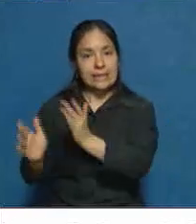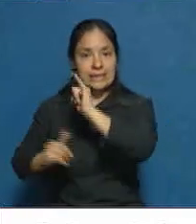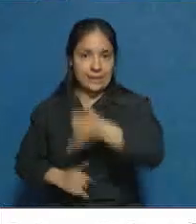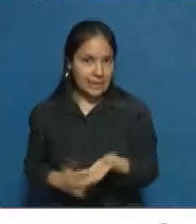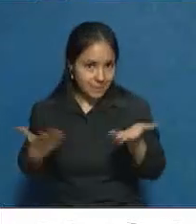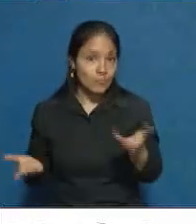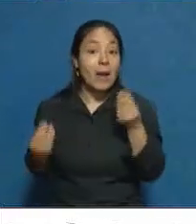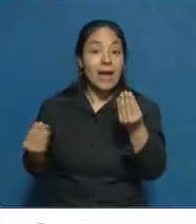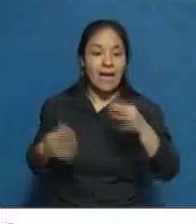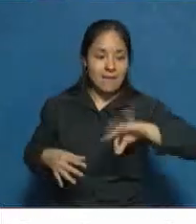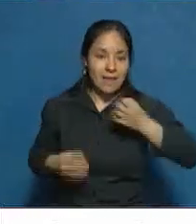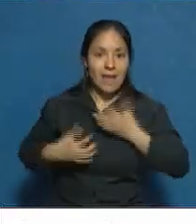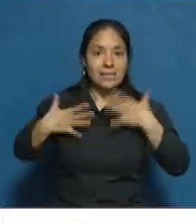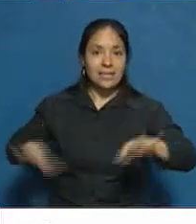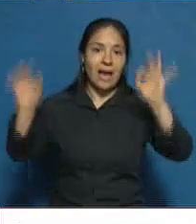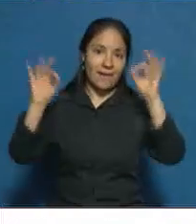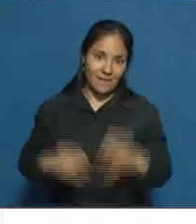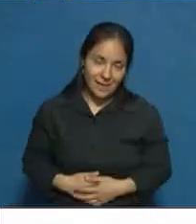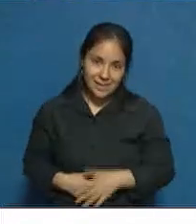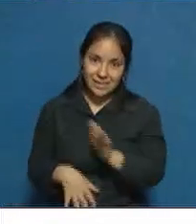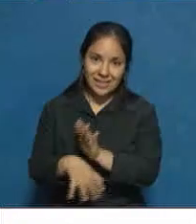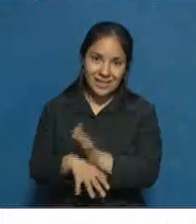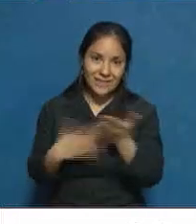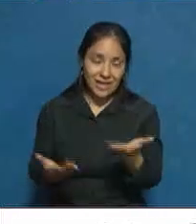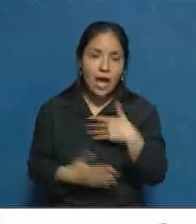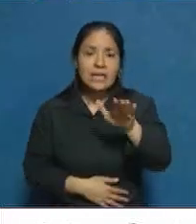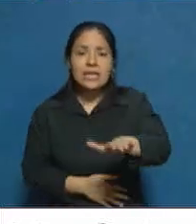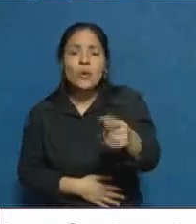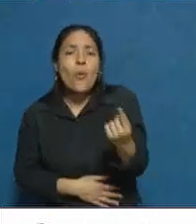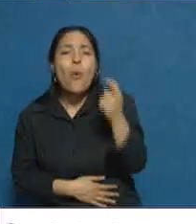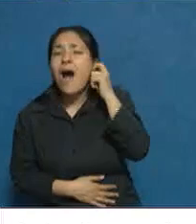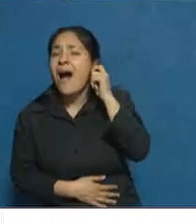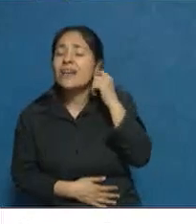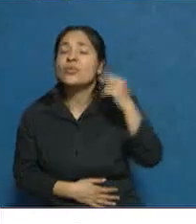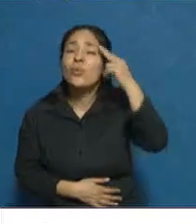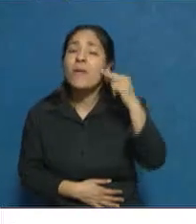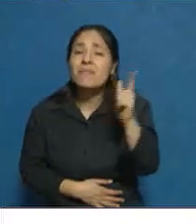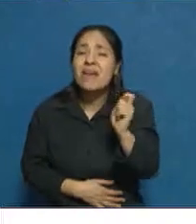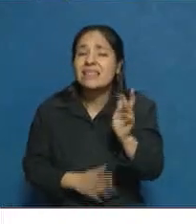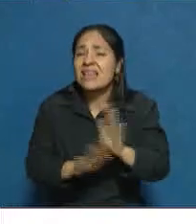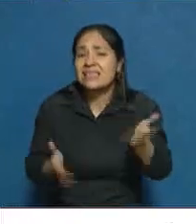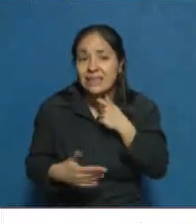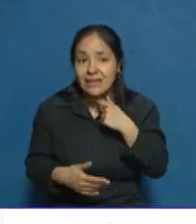tratamiento y salvarle la vida, ni más ni menos. Estamos hablando de un niño de 1 año y 9 meses, ¿no? Y lo queremos ver con vida.